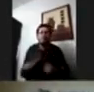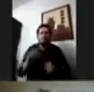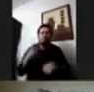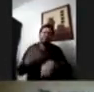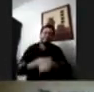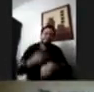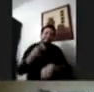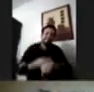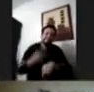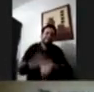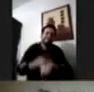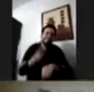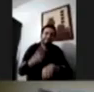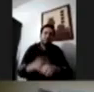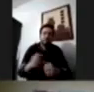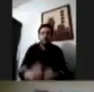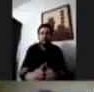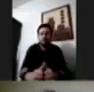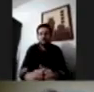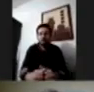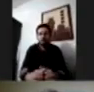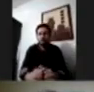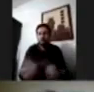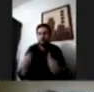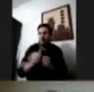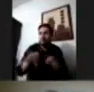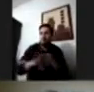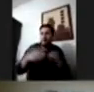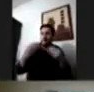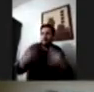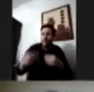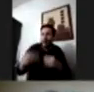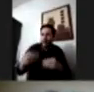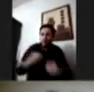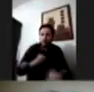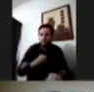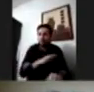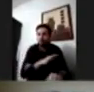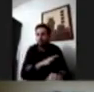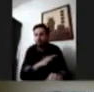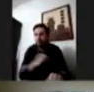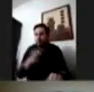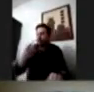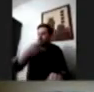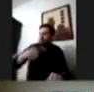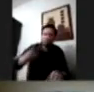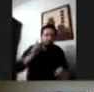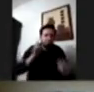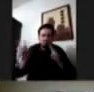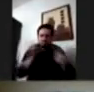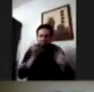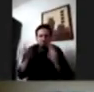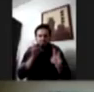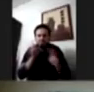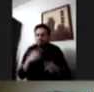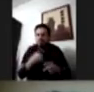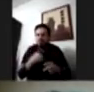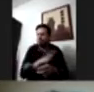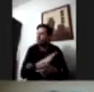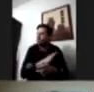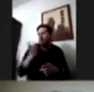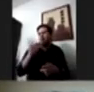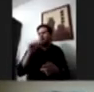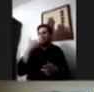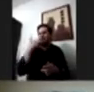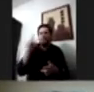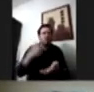Dasco, el mercado donde venimos. Cuando la gente mira basura, ya no compra. También hay partes del